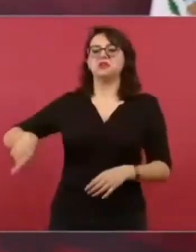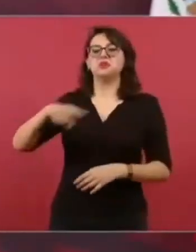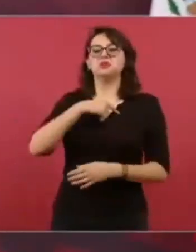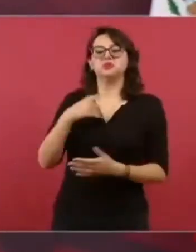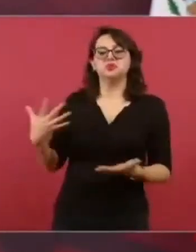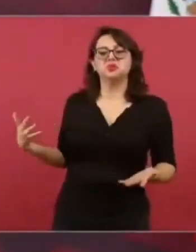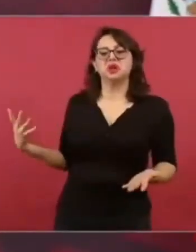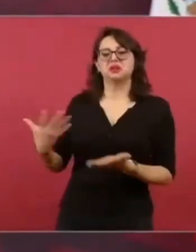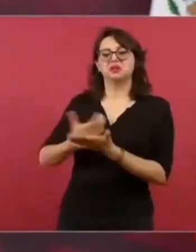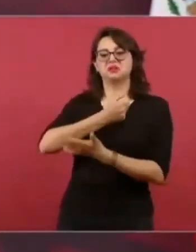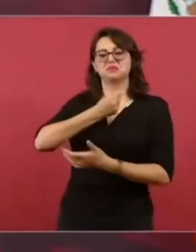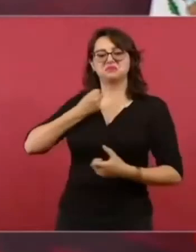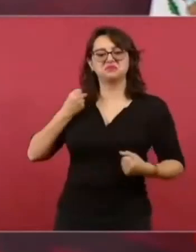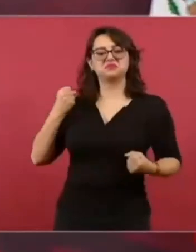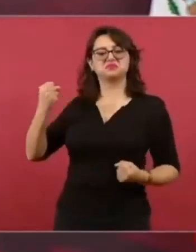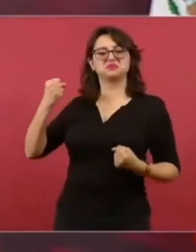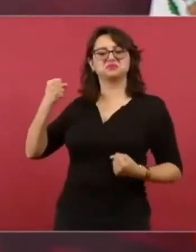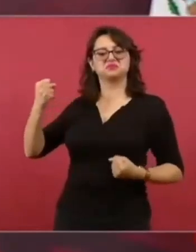vuelo.